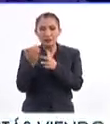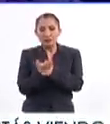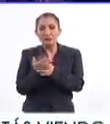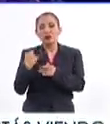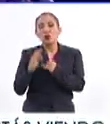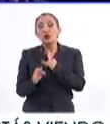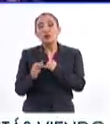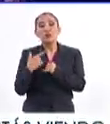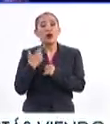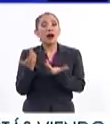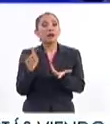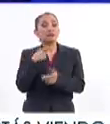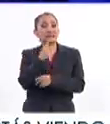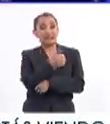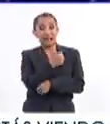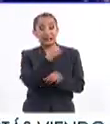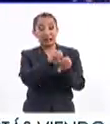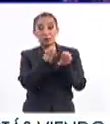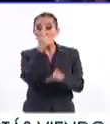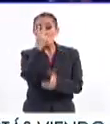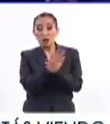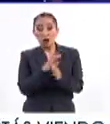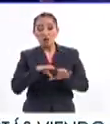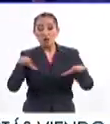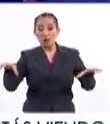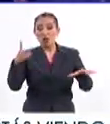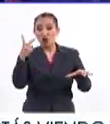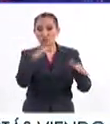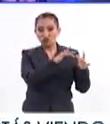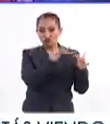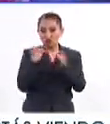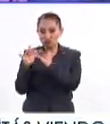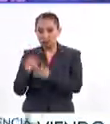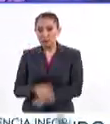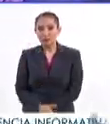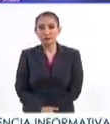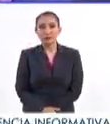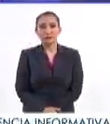y la gran final, a la cual llegaron 6 equipos divididos en 2 alianzas.